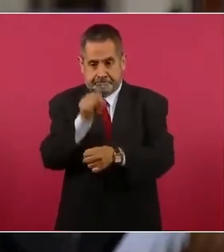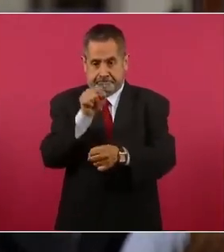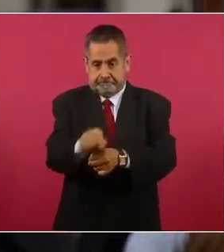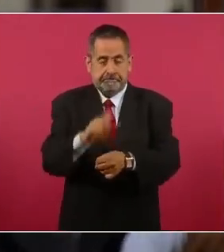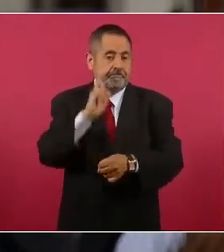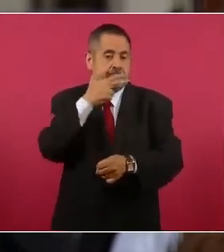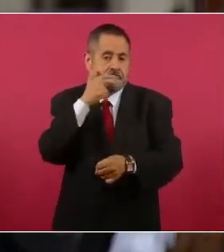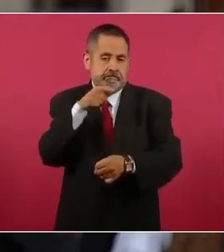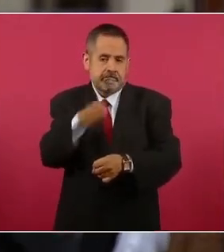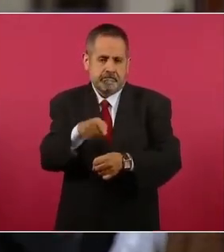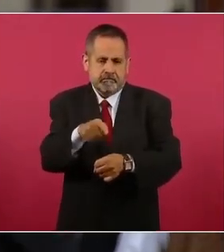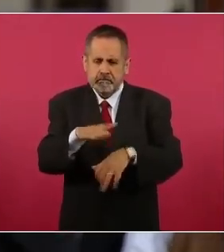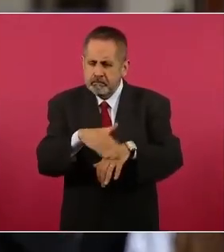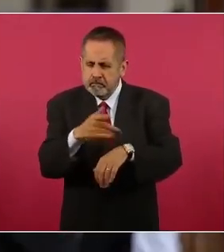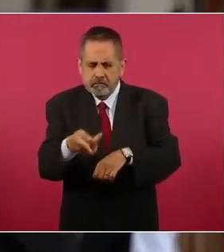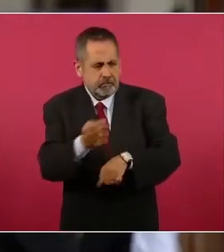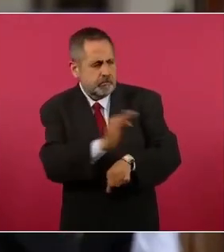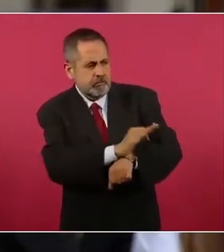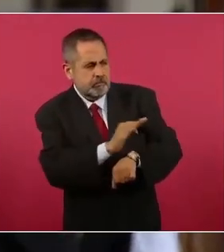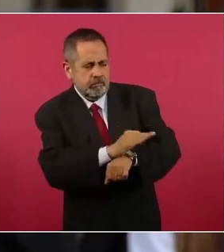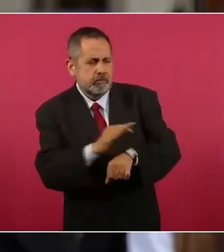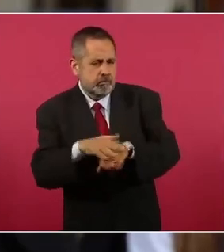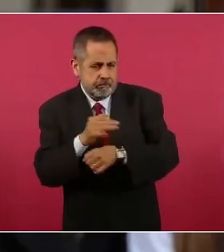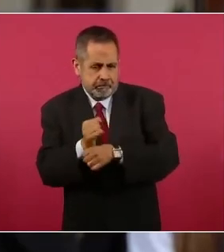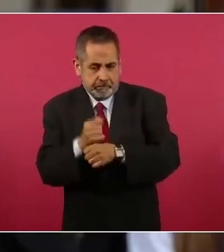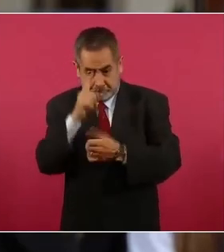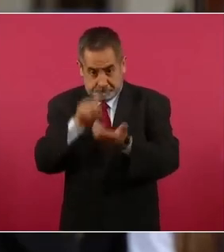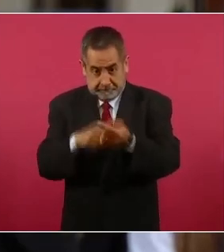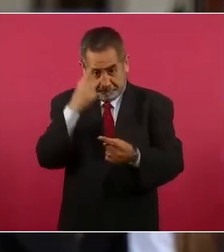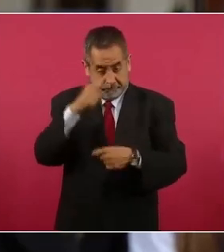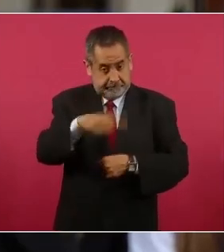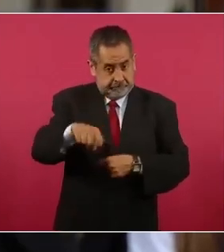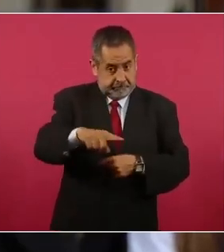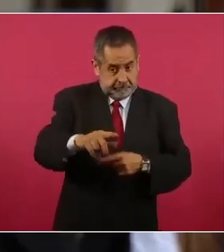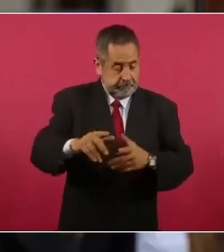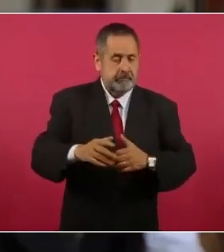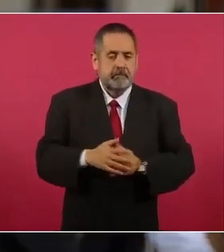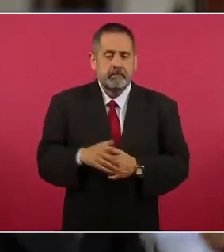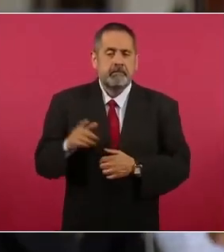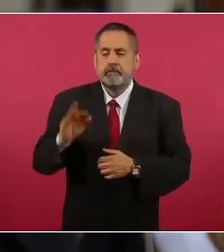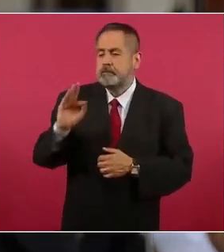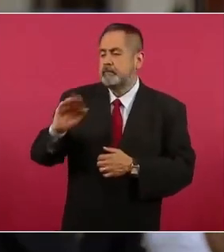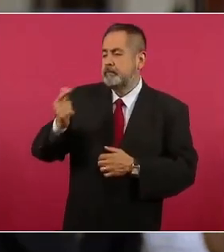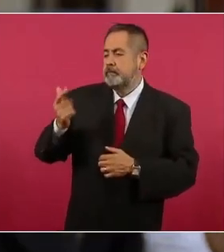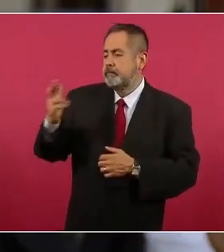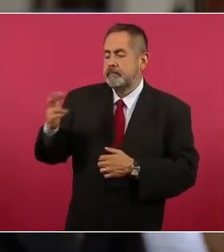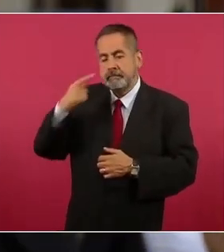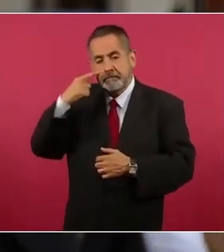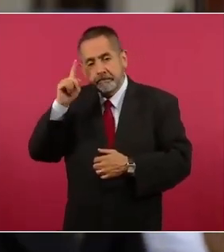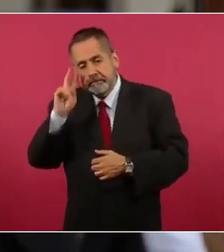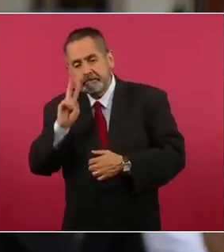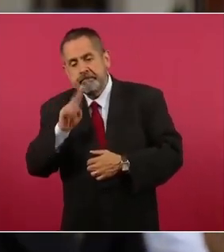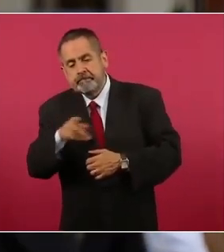por este personaje particularmente? Y preguntarle si hay una investigación de la Fiscalía General de la República